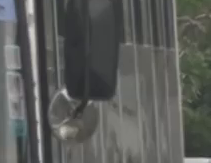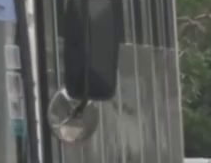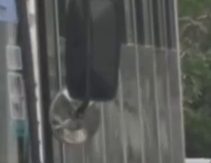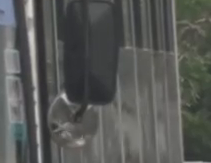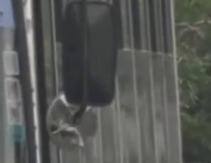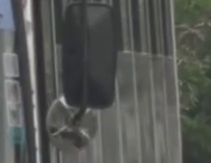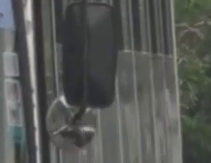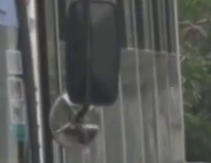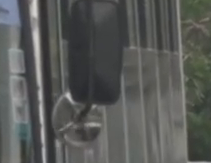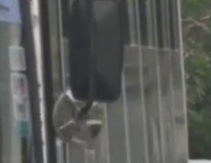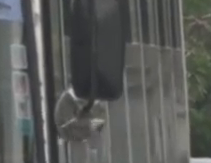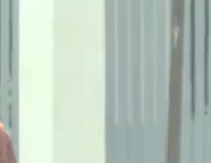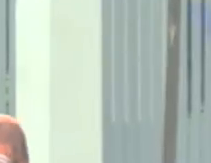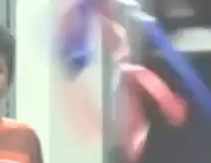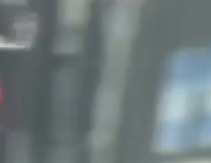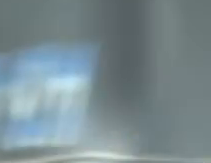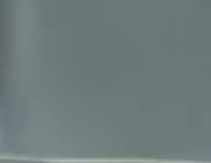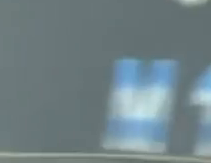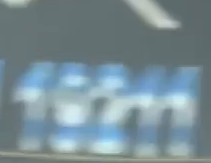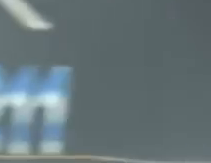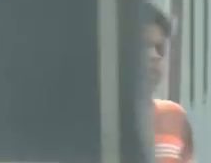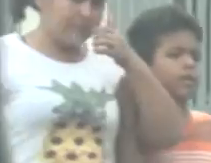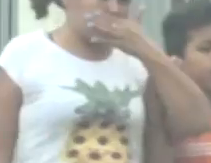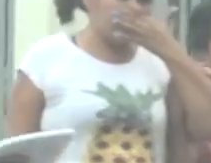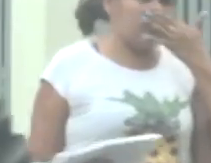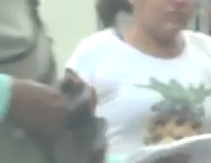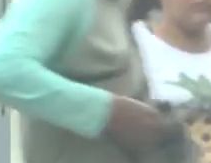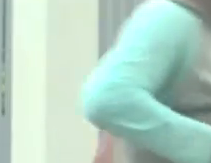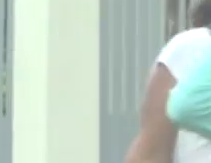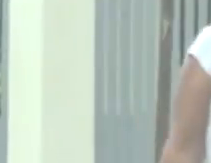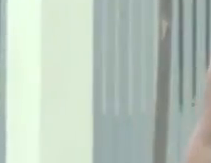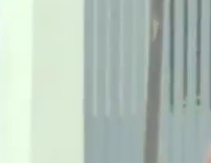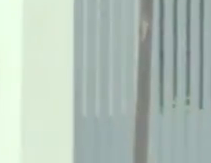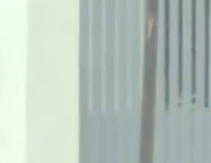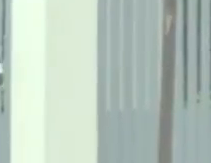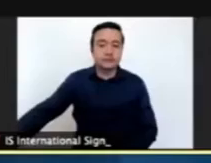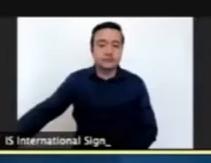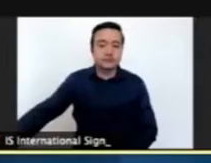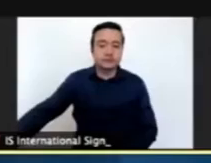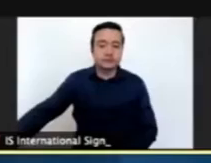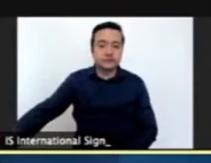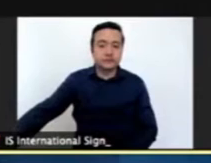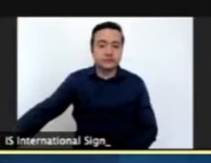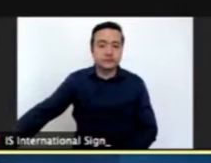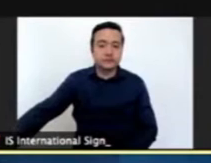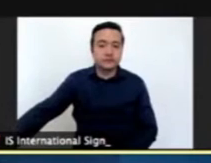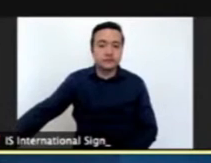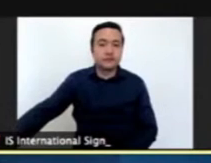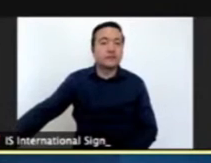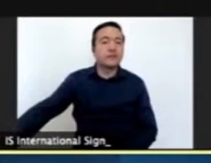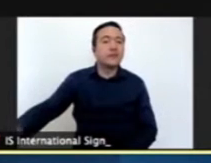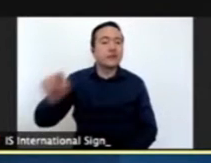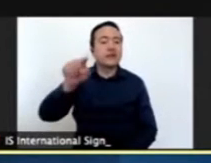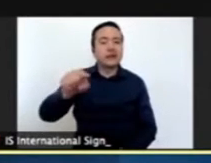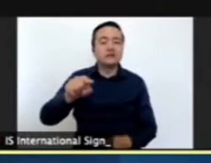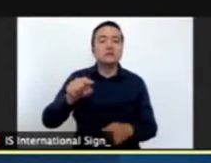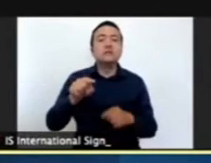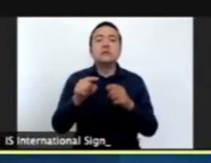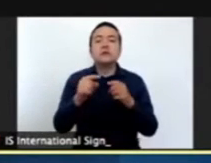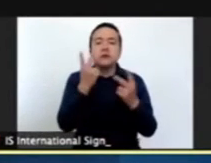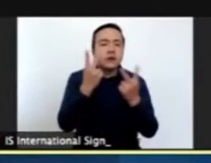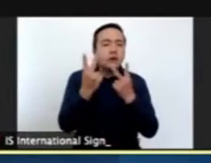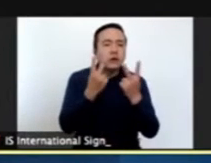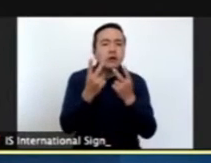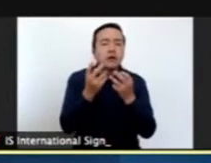además también hablaron sobre las poblaciones con más exposición a la pandemia y si miramos la supervivencia cuáles son las